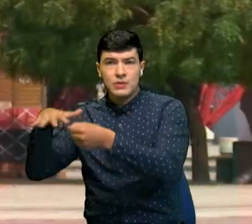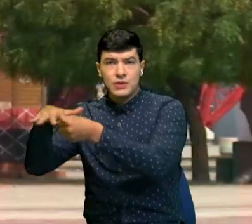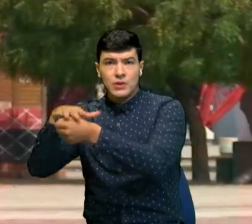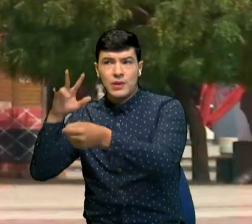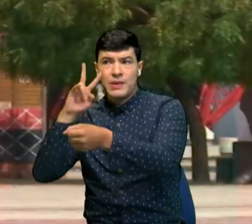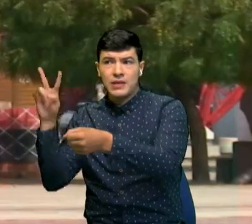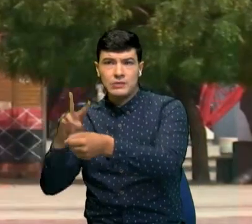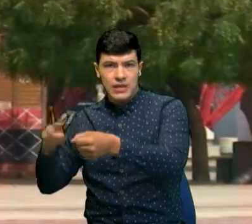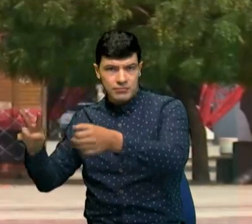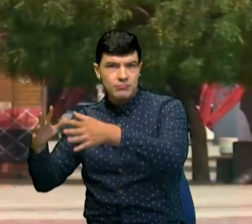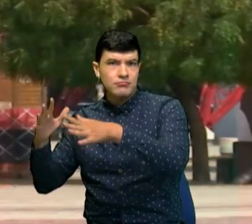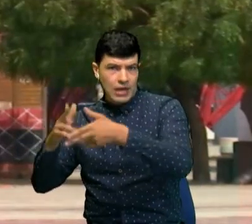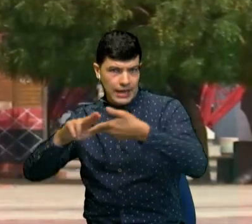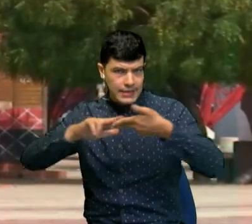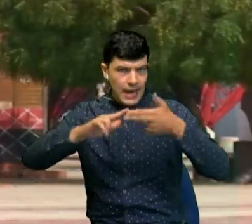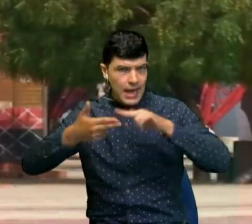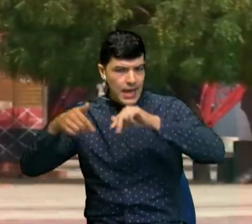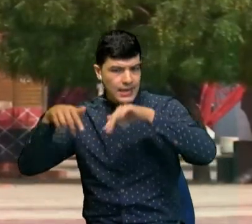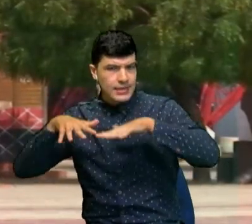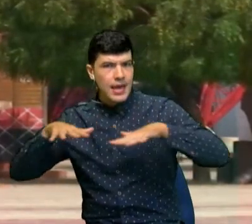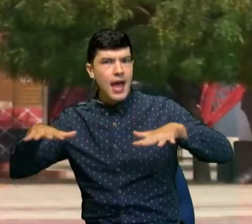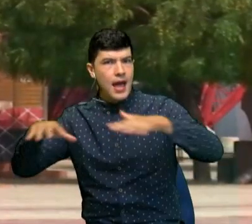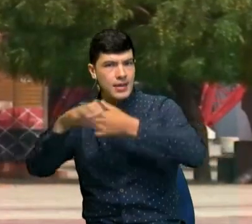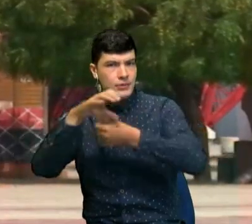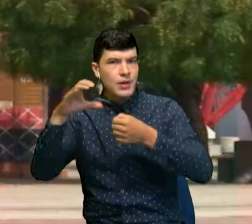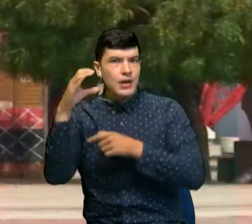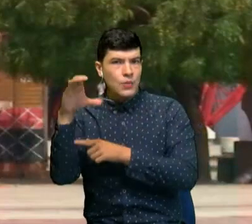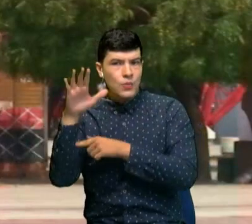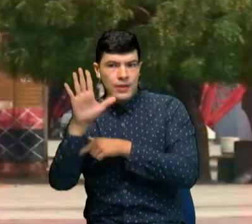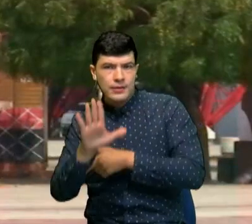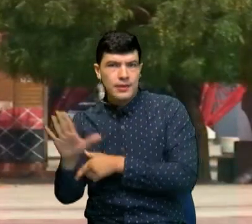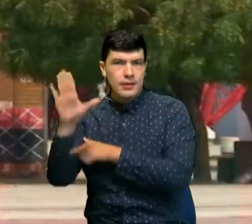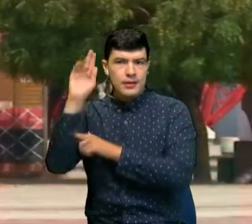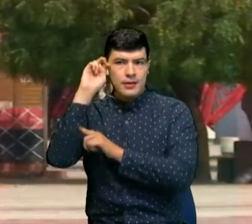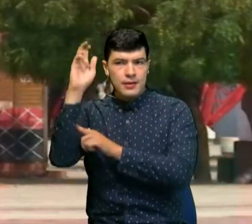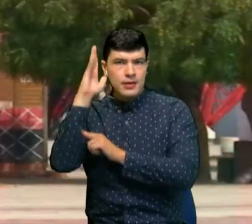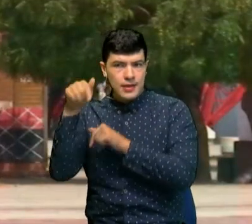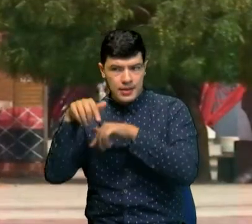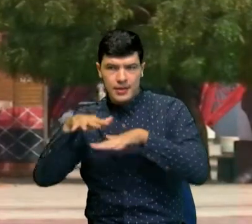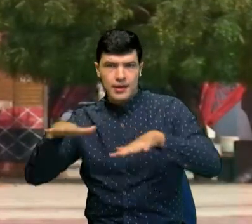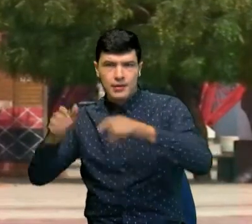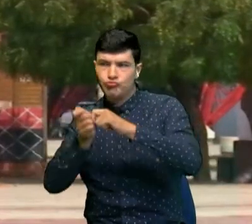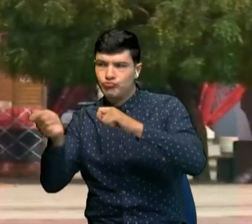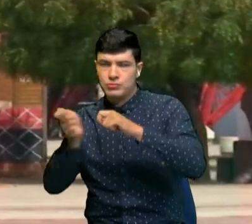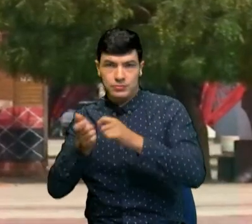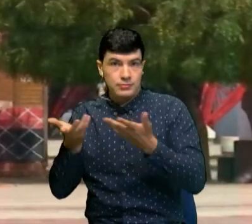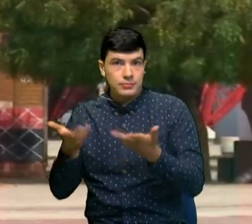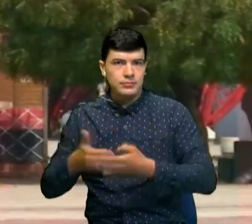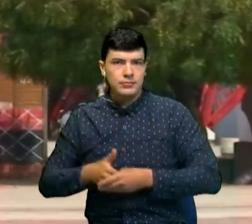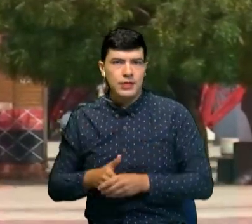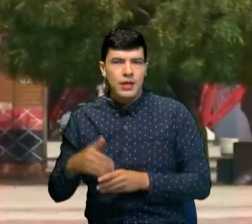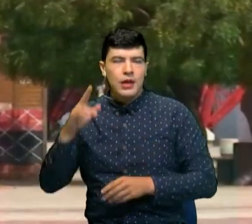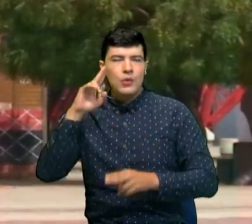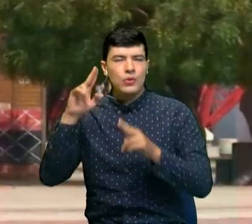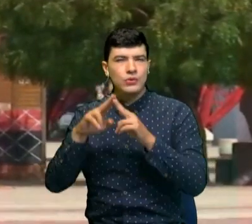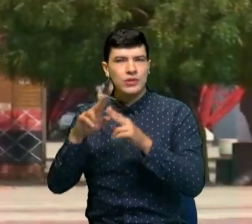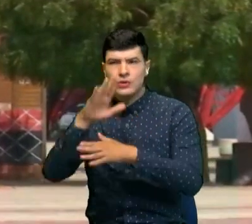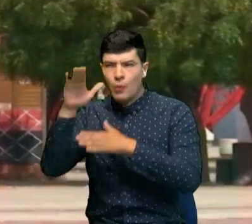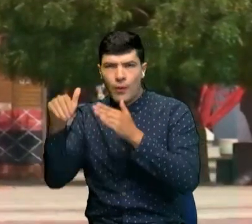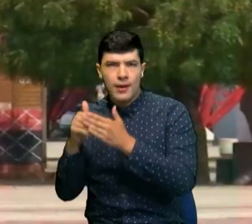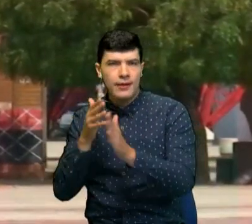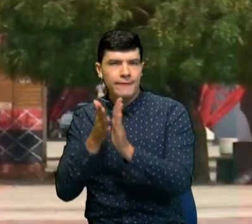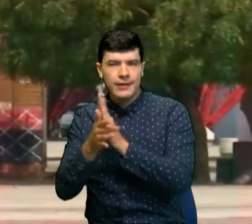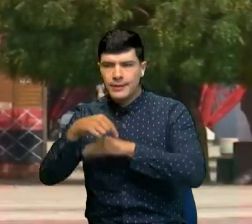territorio venezolano también tiene serias injerencias aquí en esta zona del país pero conozcamos más detalles